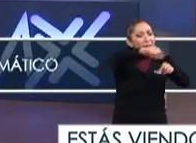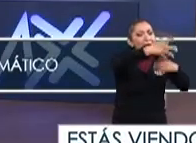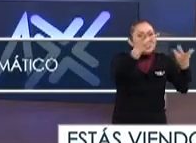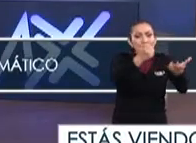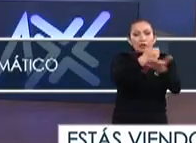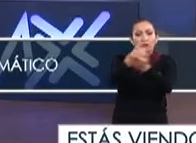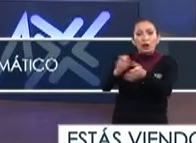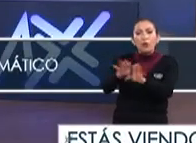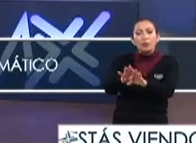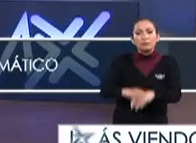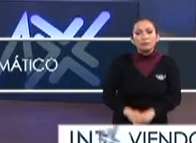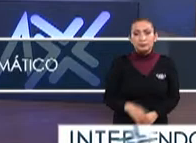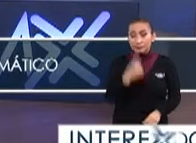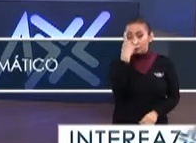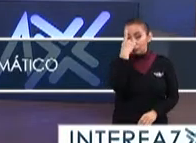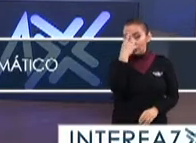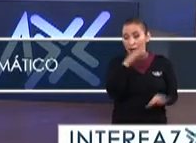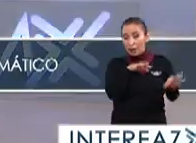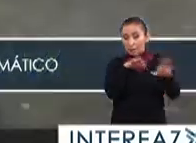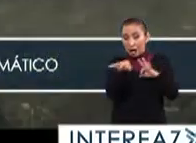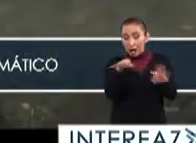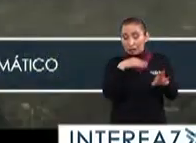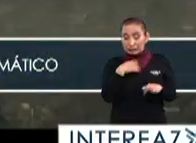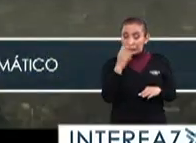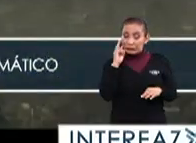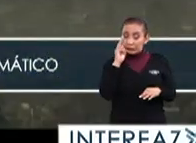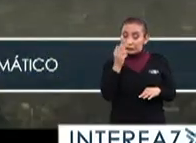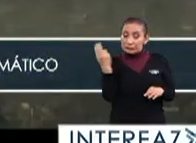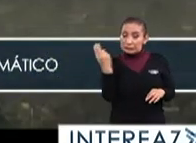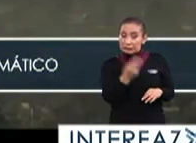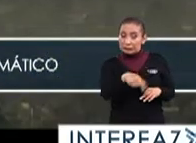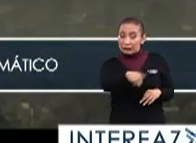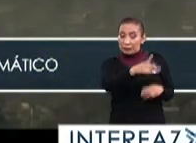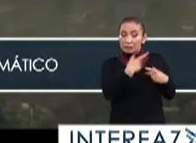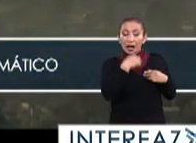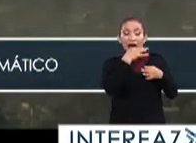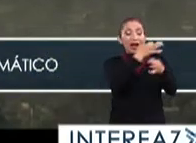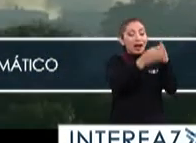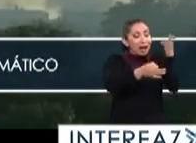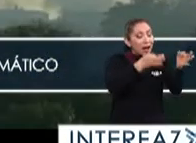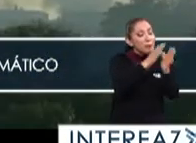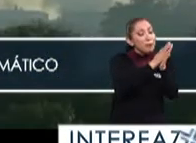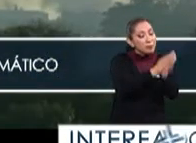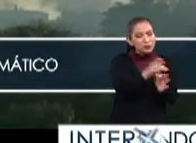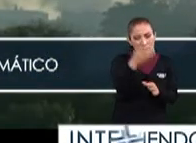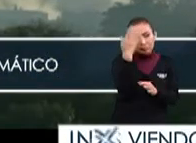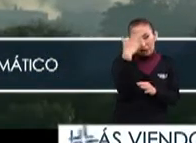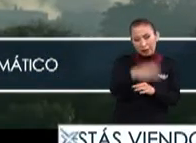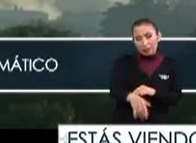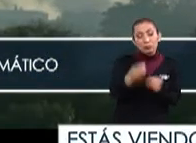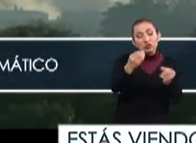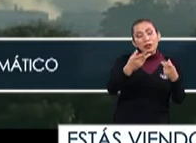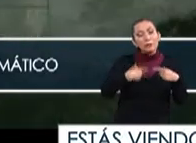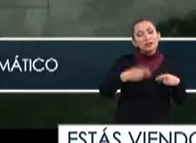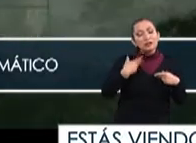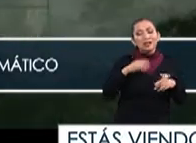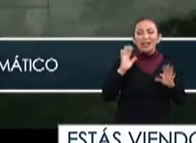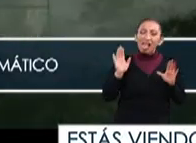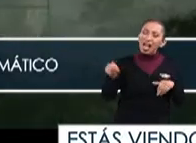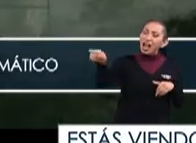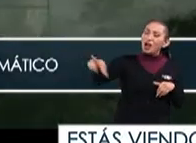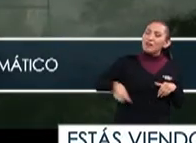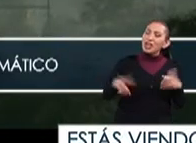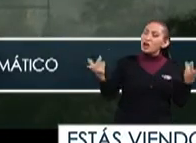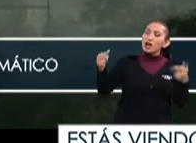hacerlo? Sí, una de las grandes labores o retos que se tiene actualmente en la sociedad es informar a la gente, porque como tú dices, mucha gente da por sentado